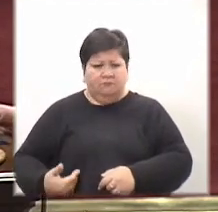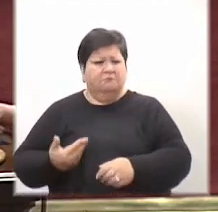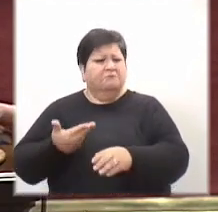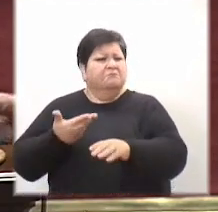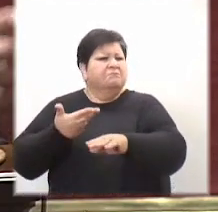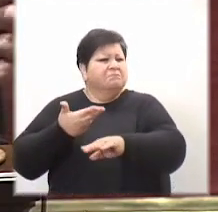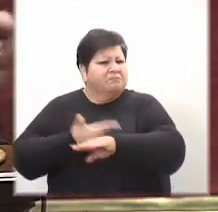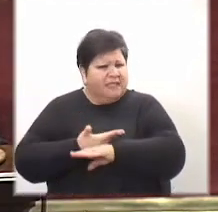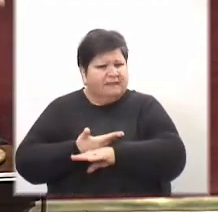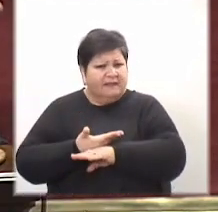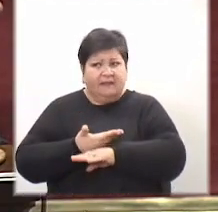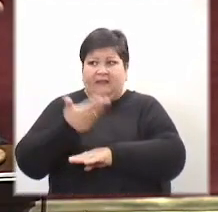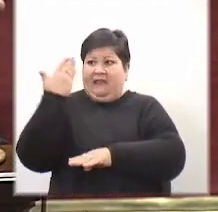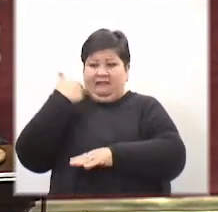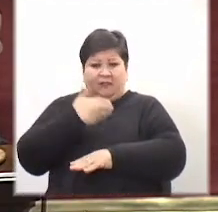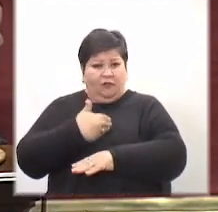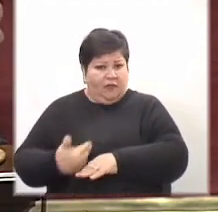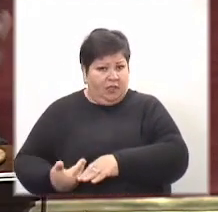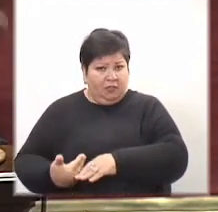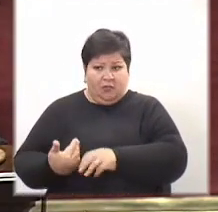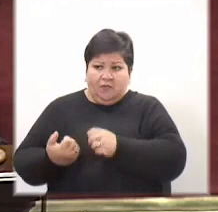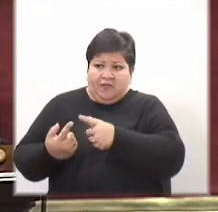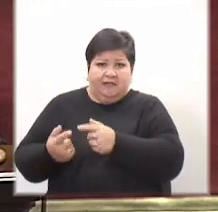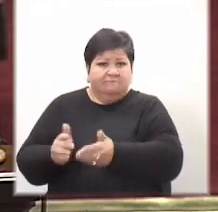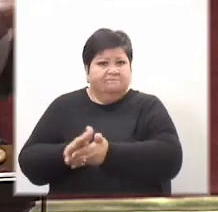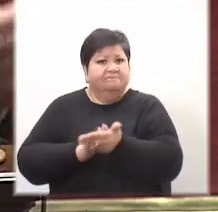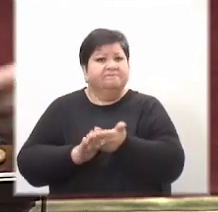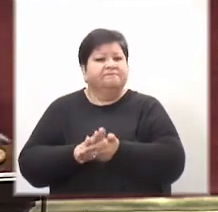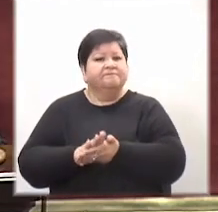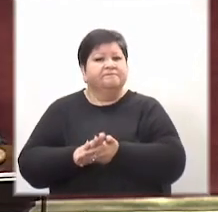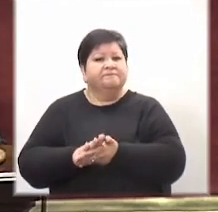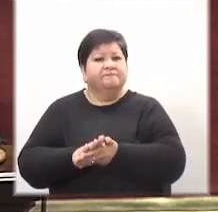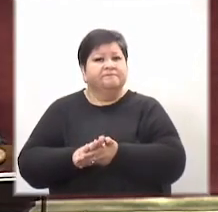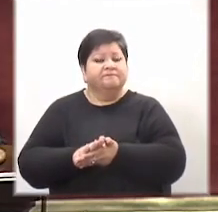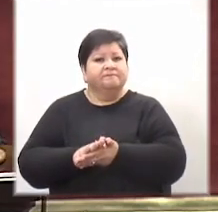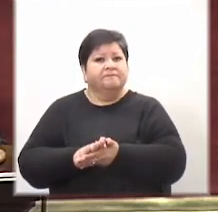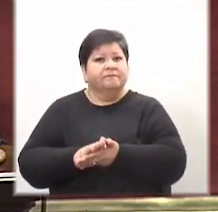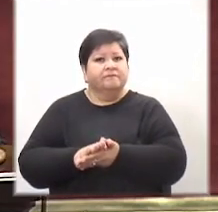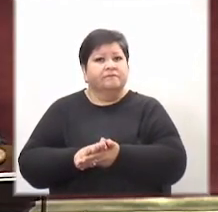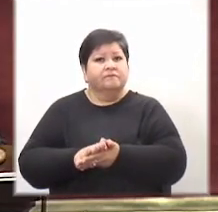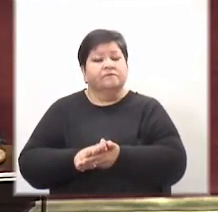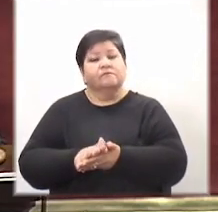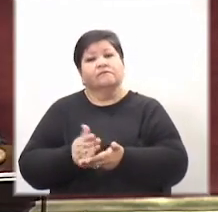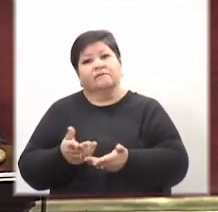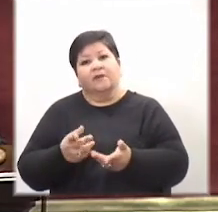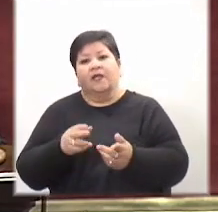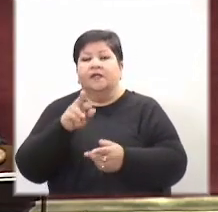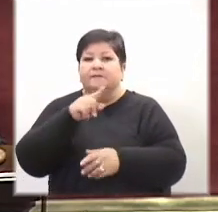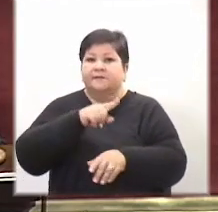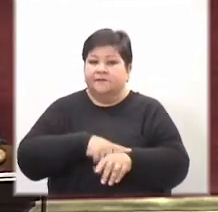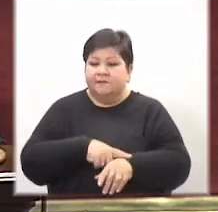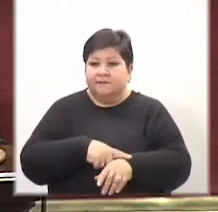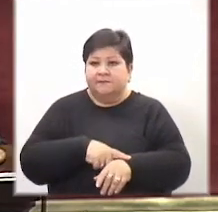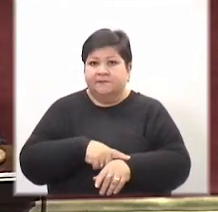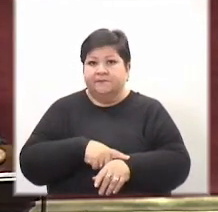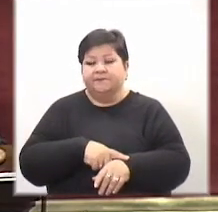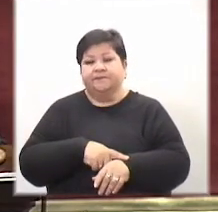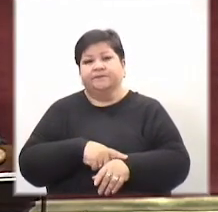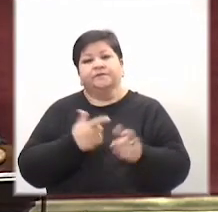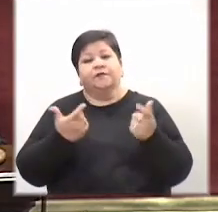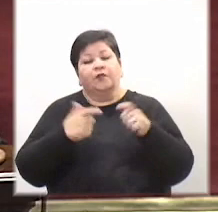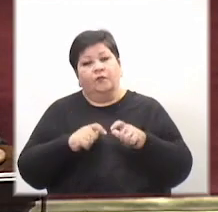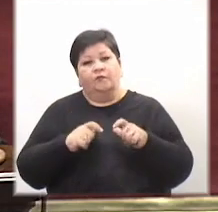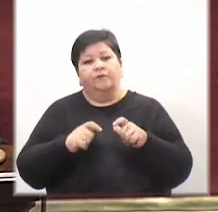algo que siendo gobierno nunca dio? Asimismo, y en reunión de comisión la